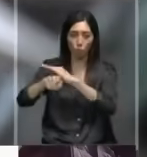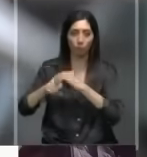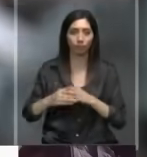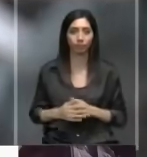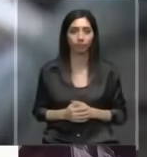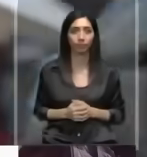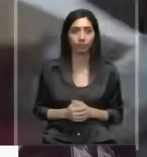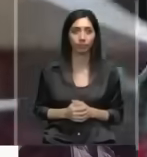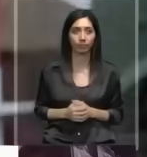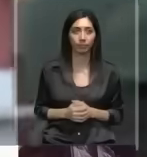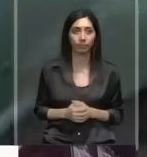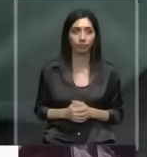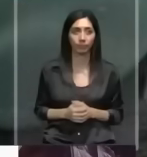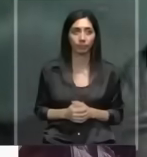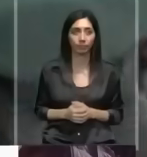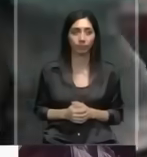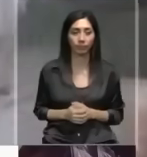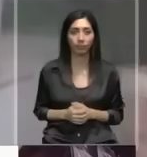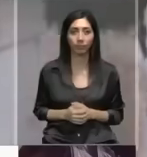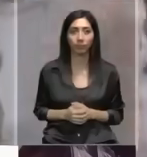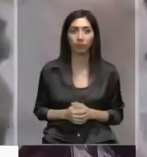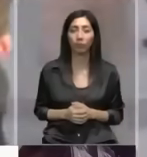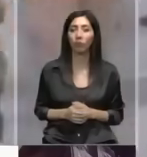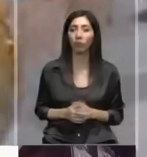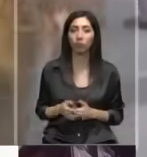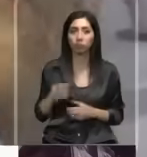Tuvimos que arrancar en venta de la casa 3.